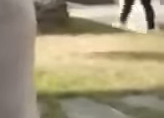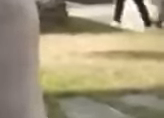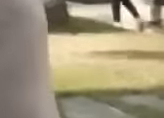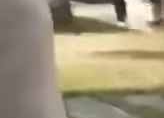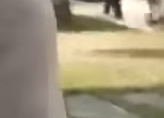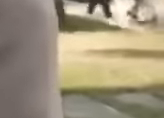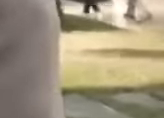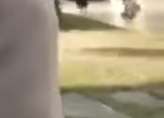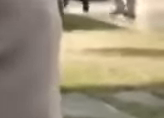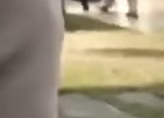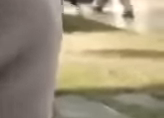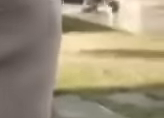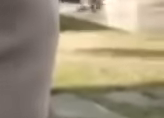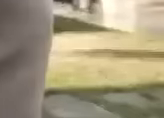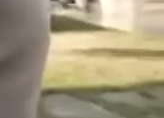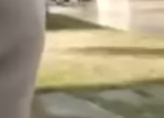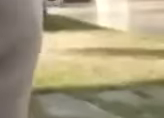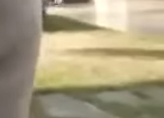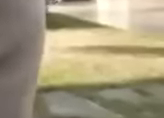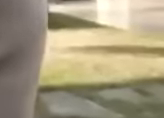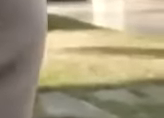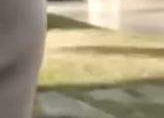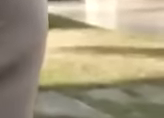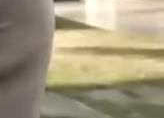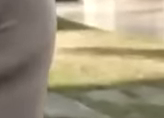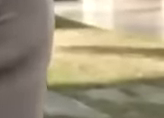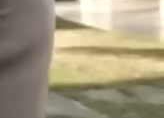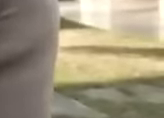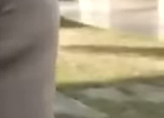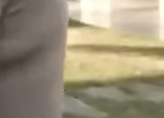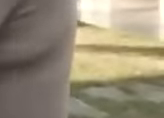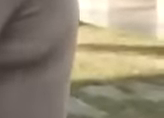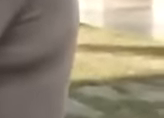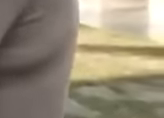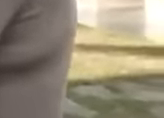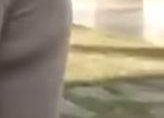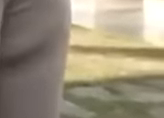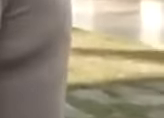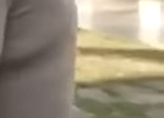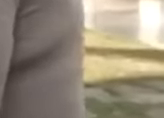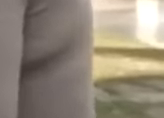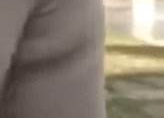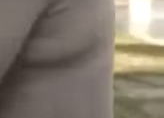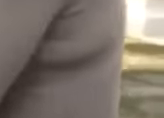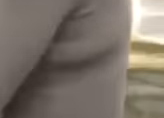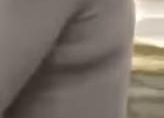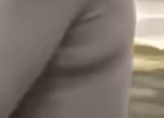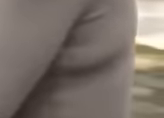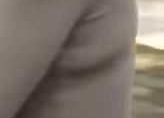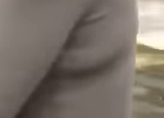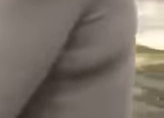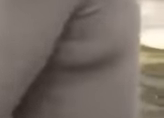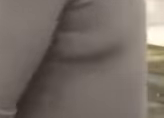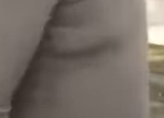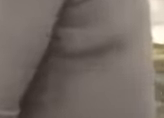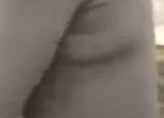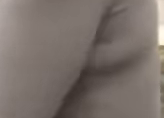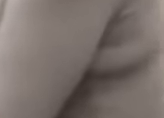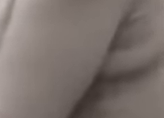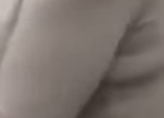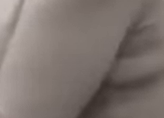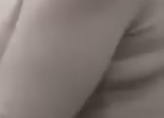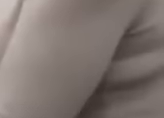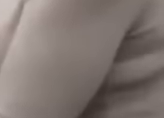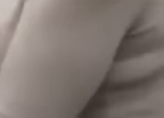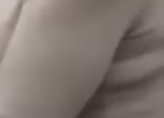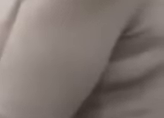casi normalización en este aspecto, pues volver a castigar a nuestro pueblo. Su postura y la recomendación que